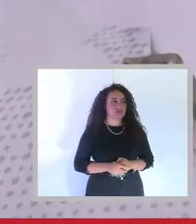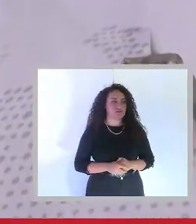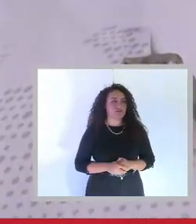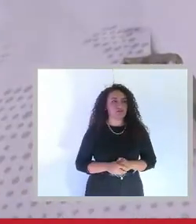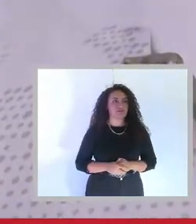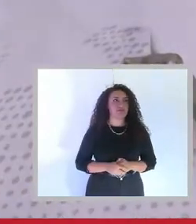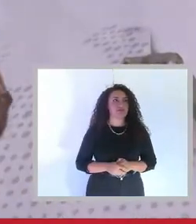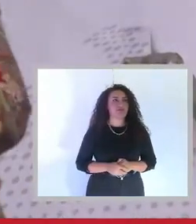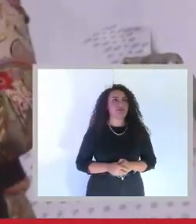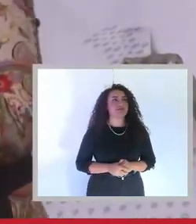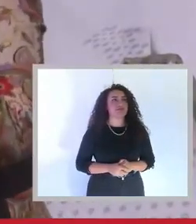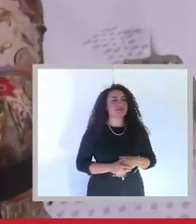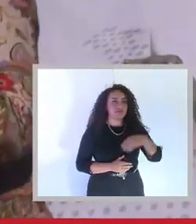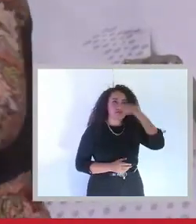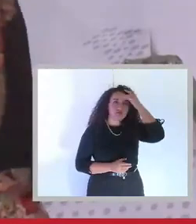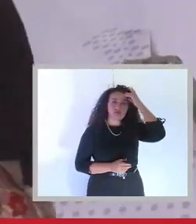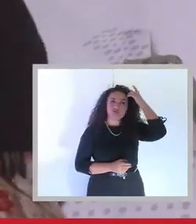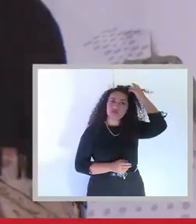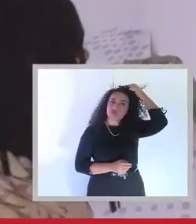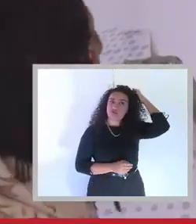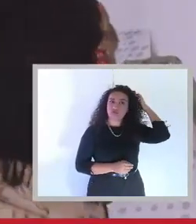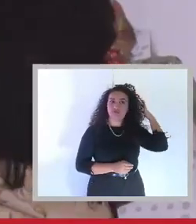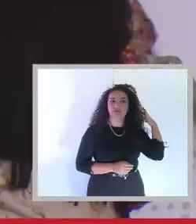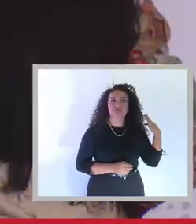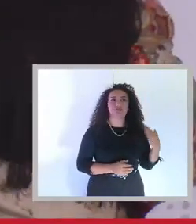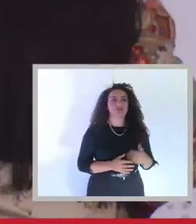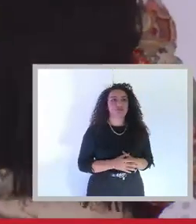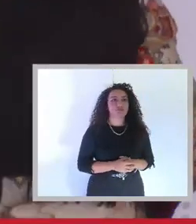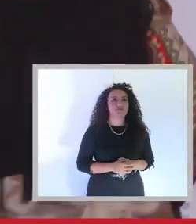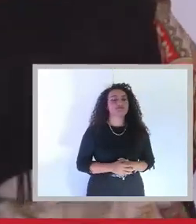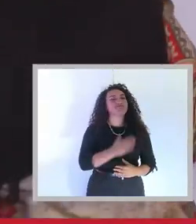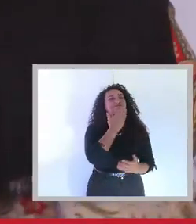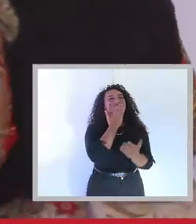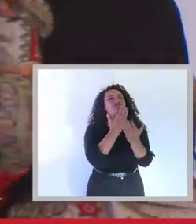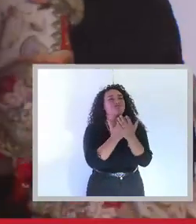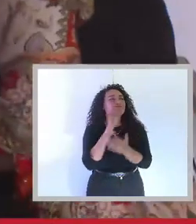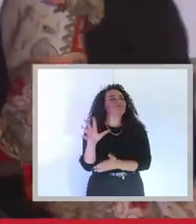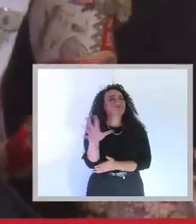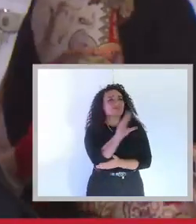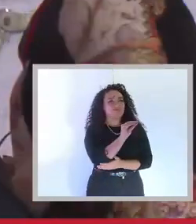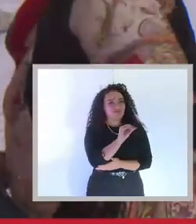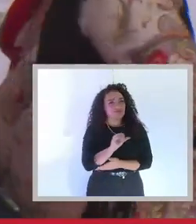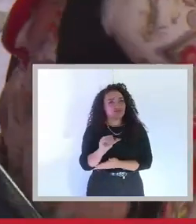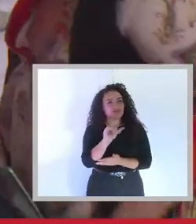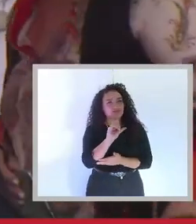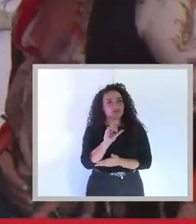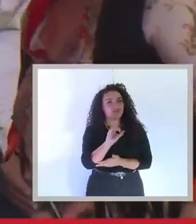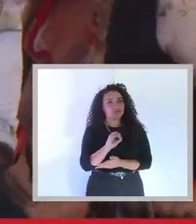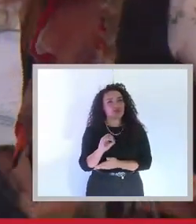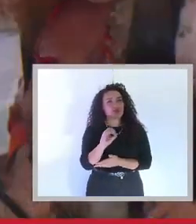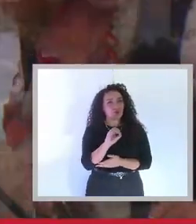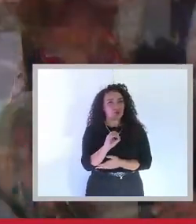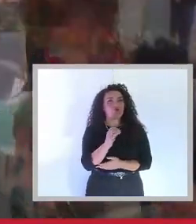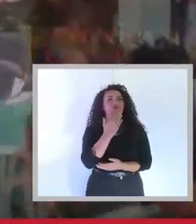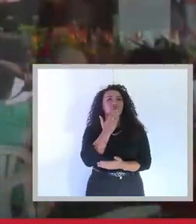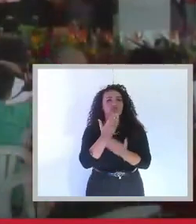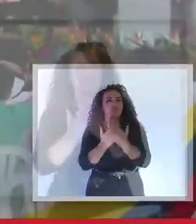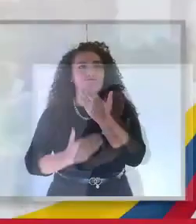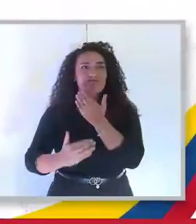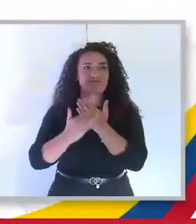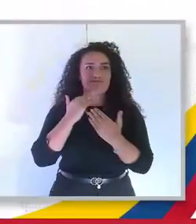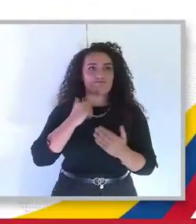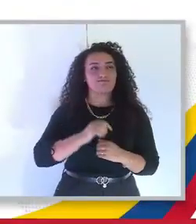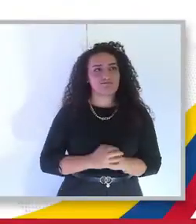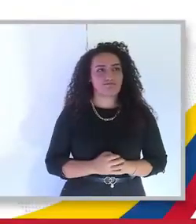dirígete ahí. ¿Está prendido eso? Ahí está. Bueno, gracias a todos y a todas, gracias por la invitación. Traigo el saludo del